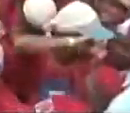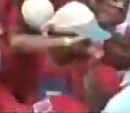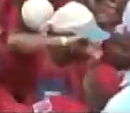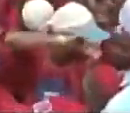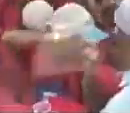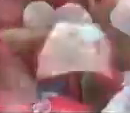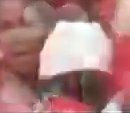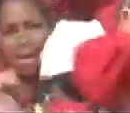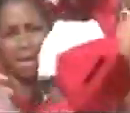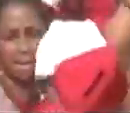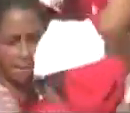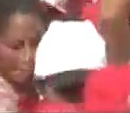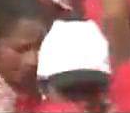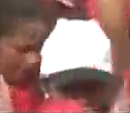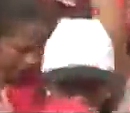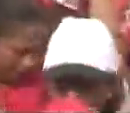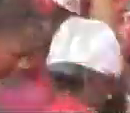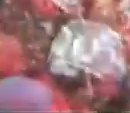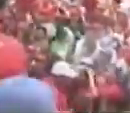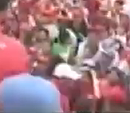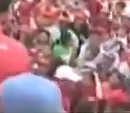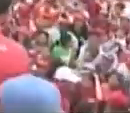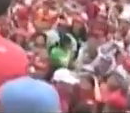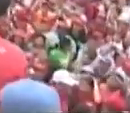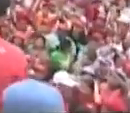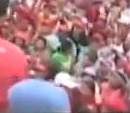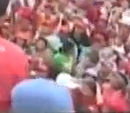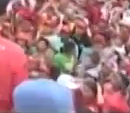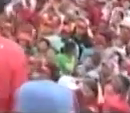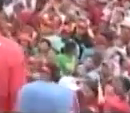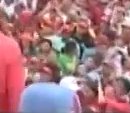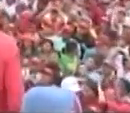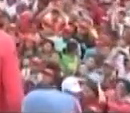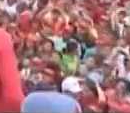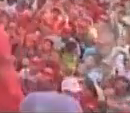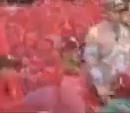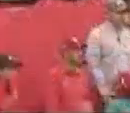Venezuela potencia, la Venezuela hermosa, la Venezuela grande.